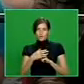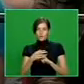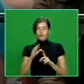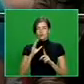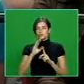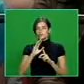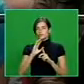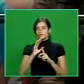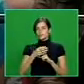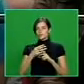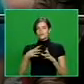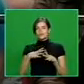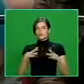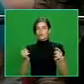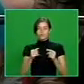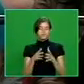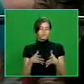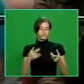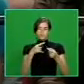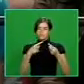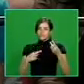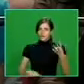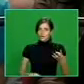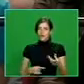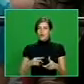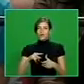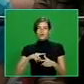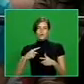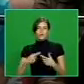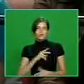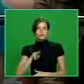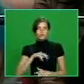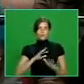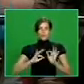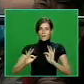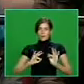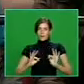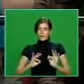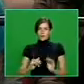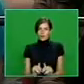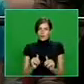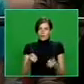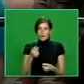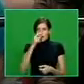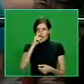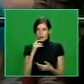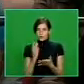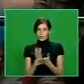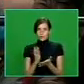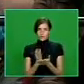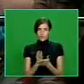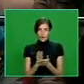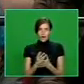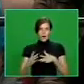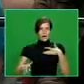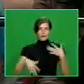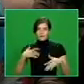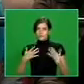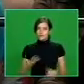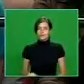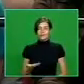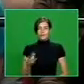cultura en toda su amplitud Así que estamos preparando para el inicio del año escolar como una de las actividades